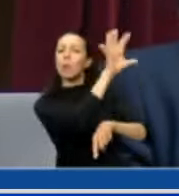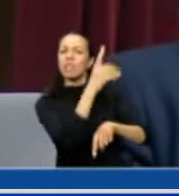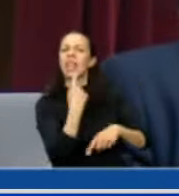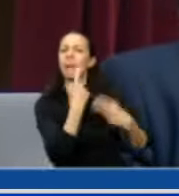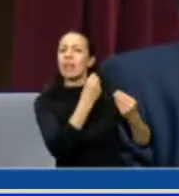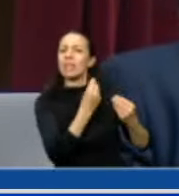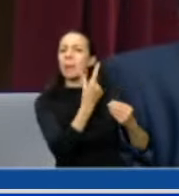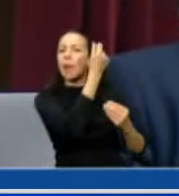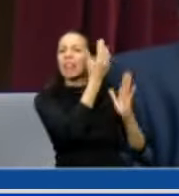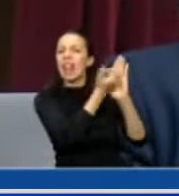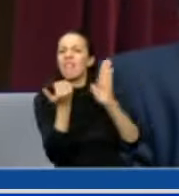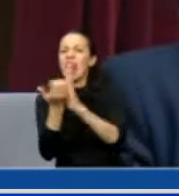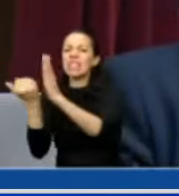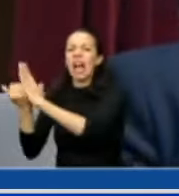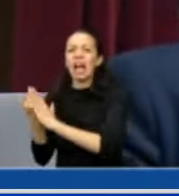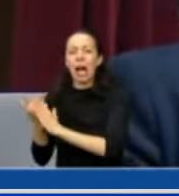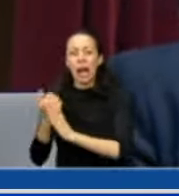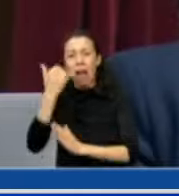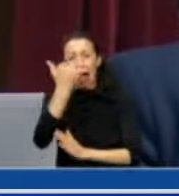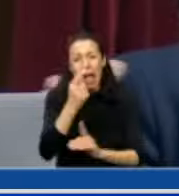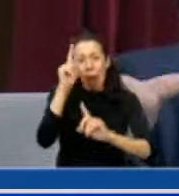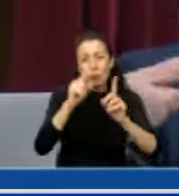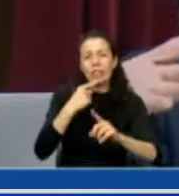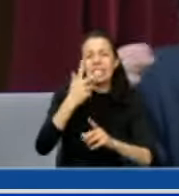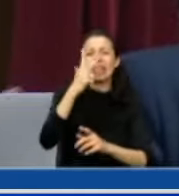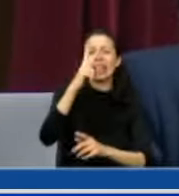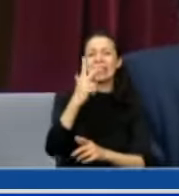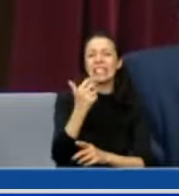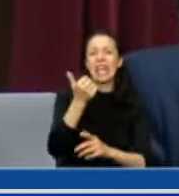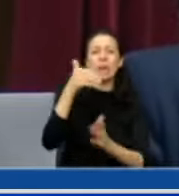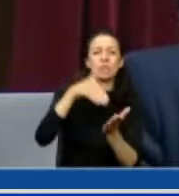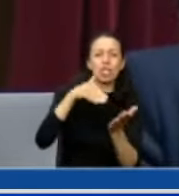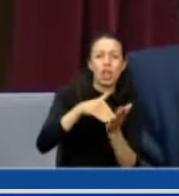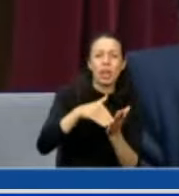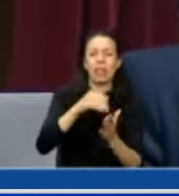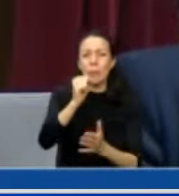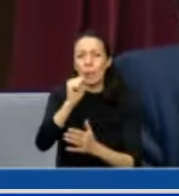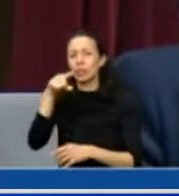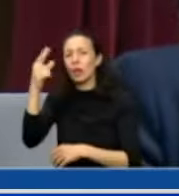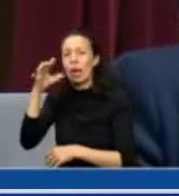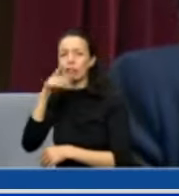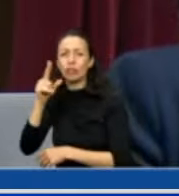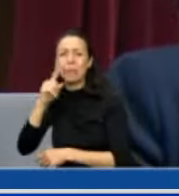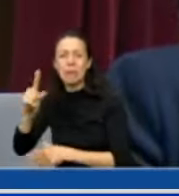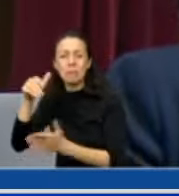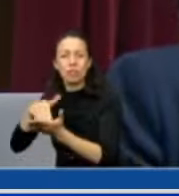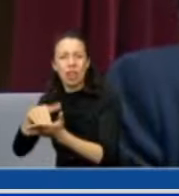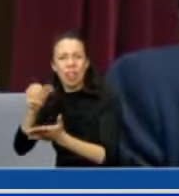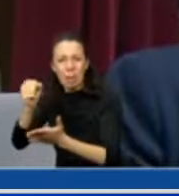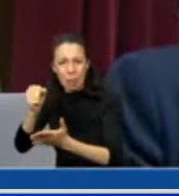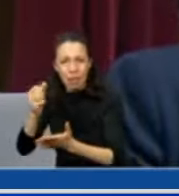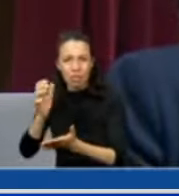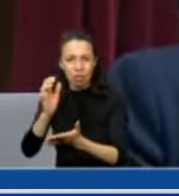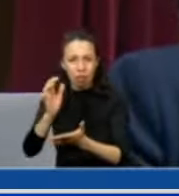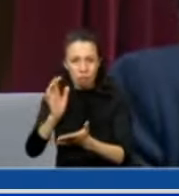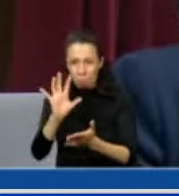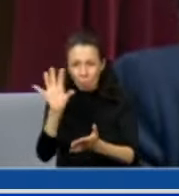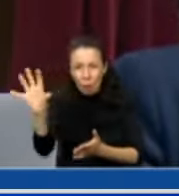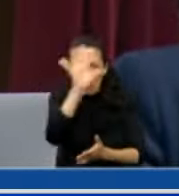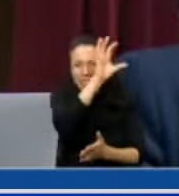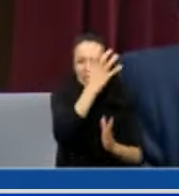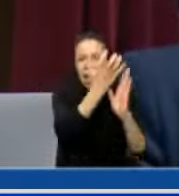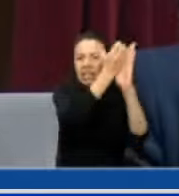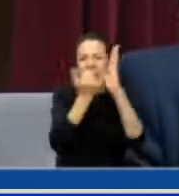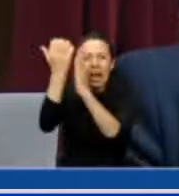Aguirre, en relación a sus colegas correligionarios radicales, que parecen ser un poco más benévolos con la mirada que tienen de Milei.